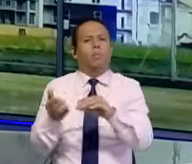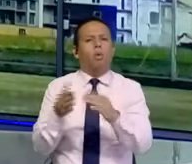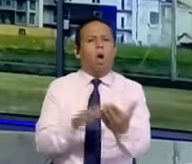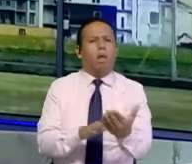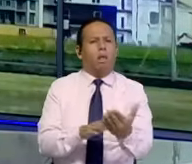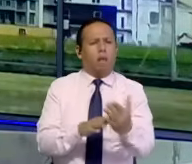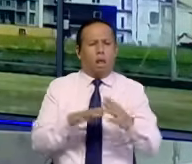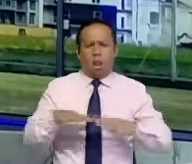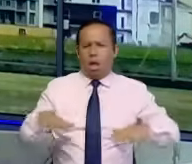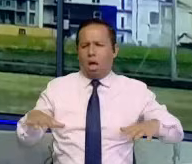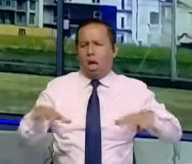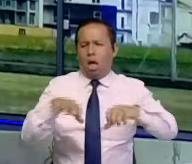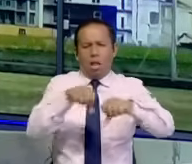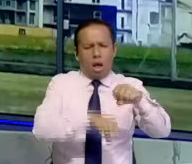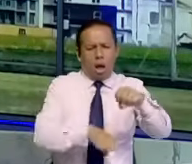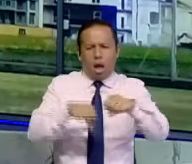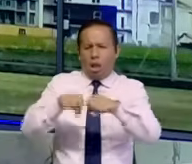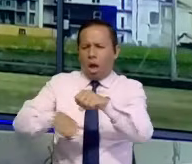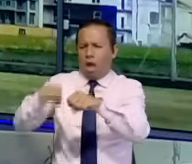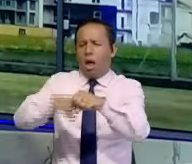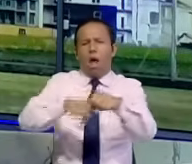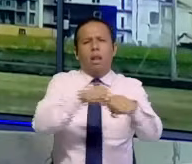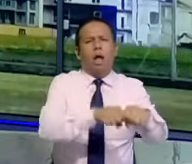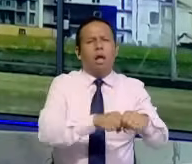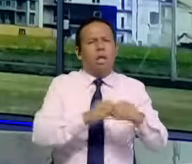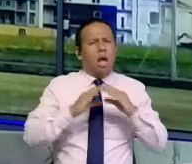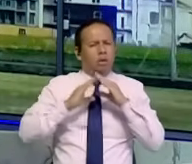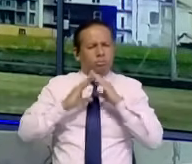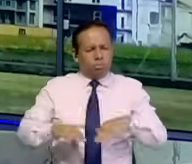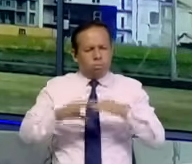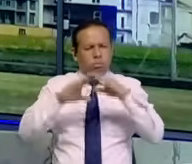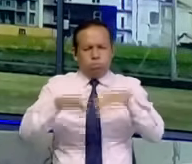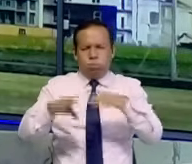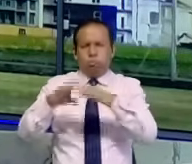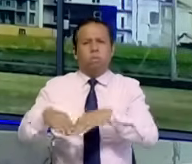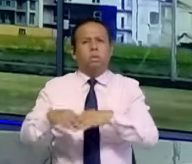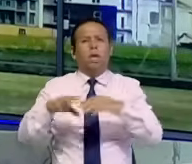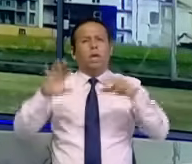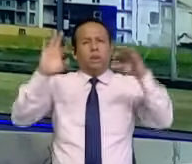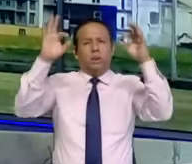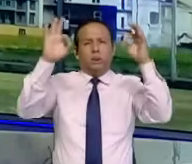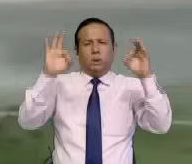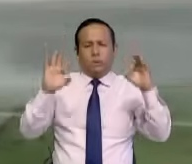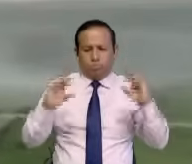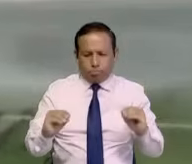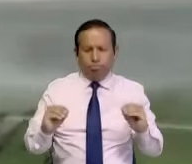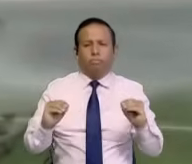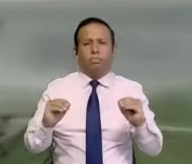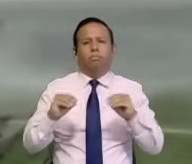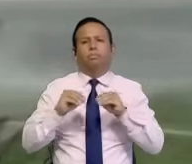varias localidades. Además, miles de hogares quedaron sin electricidad.